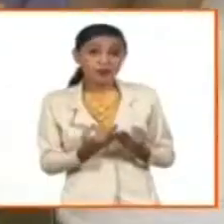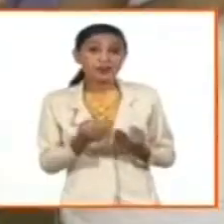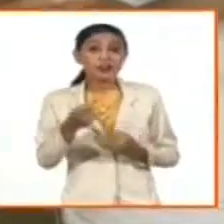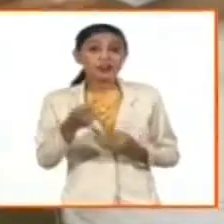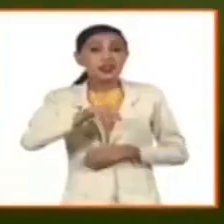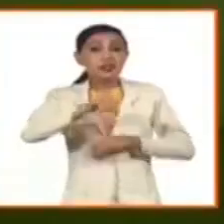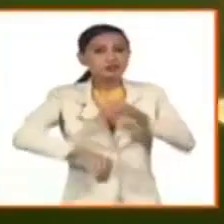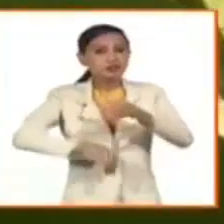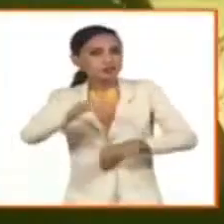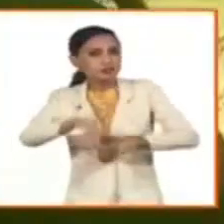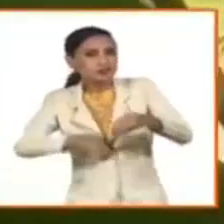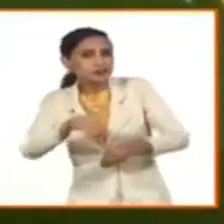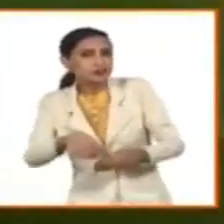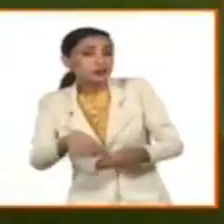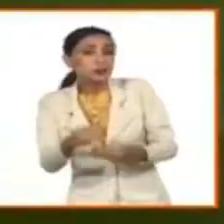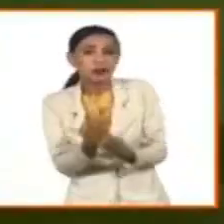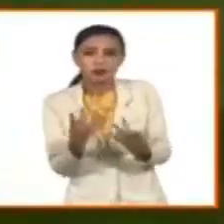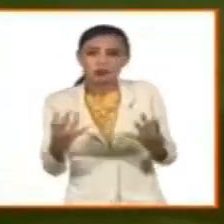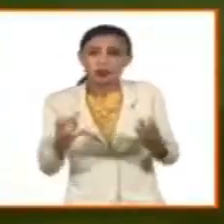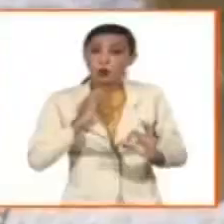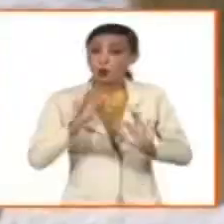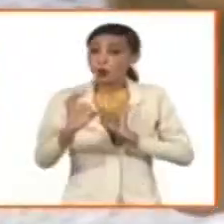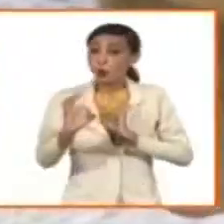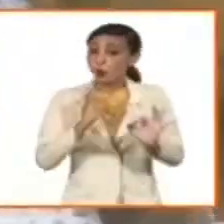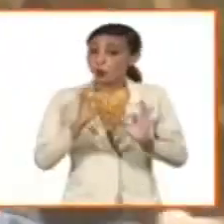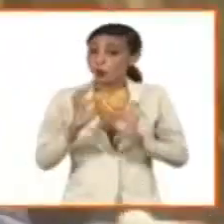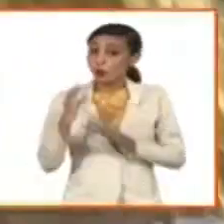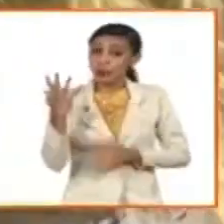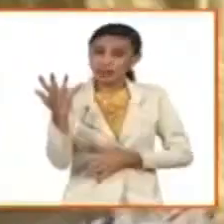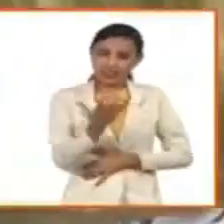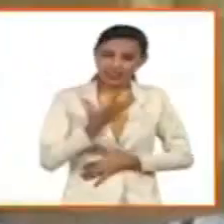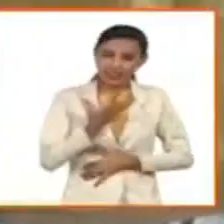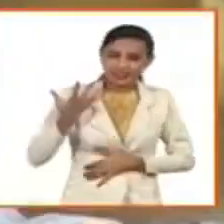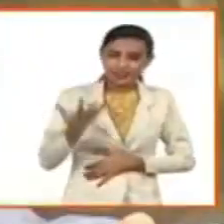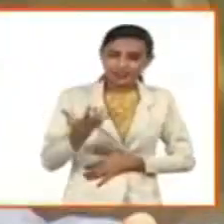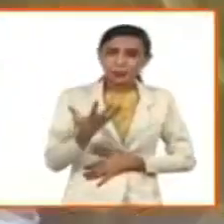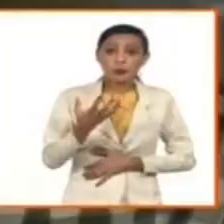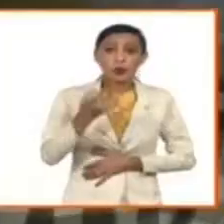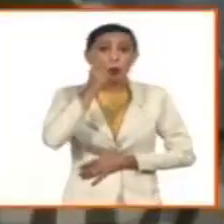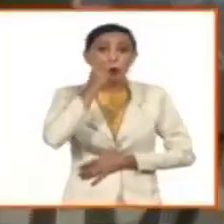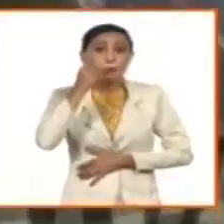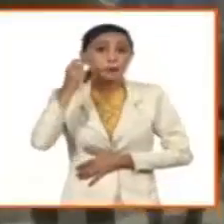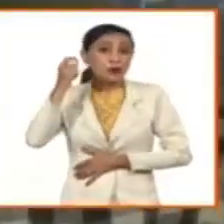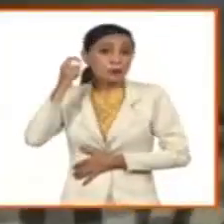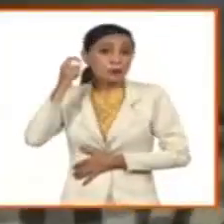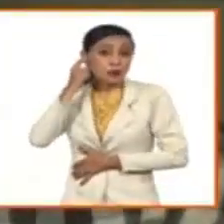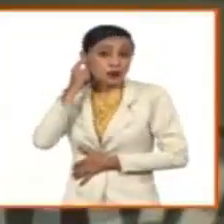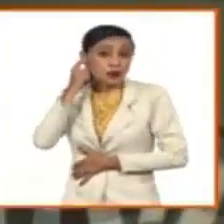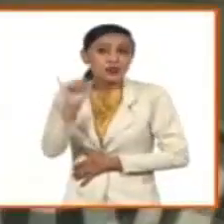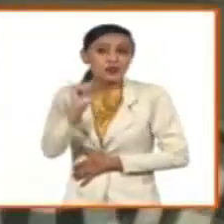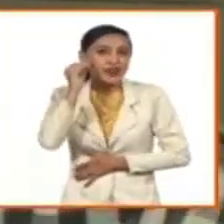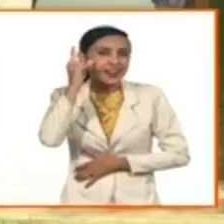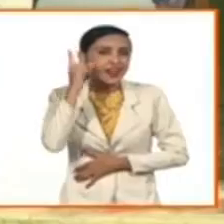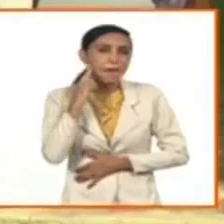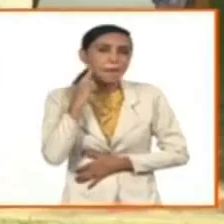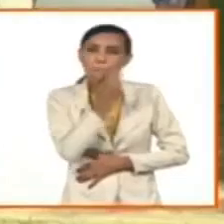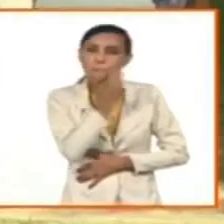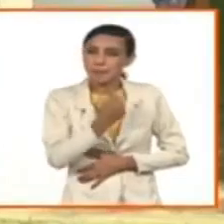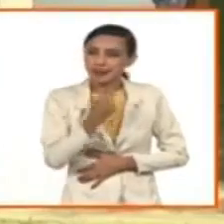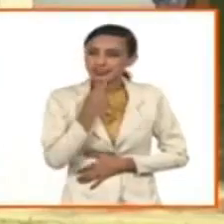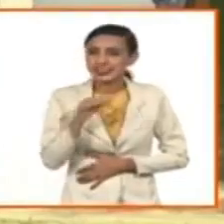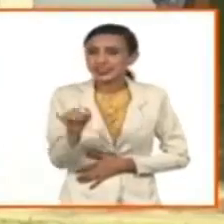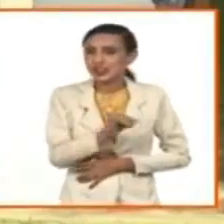denuedo su huerta y protege el equilibrio del entorno mujeres y hombres liderados por martín regresa en el agua a la tierra